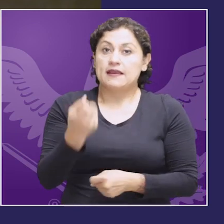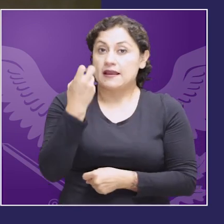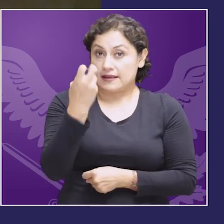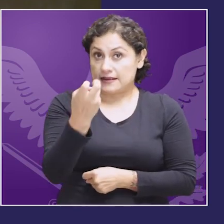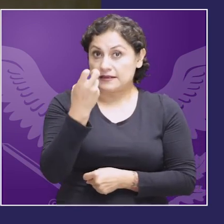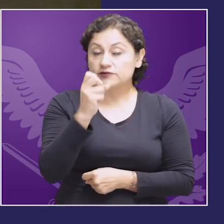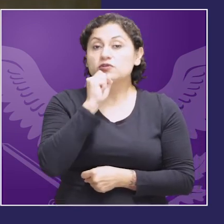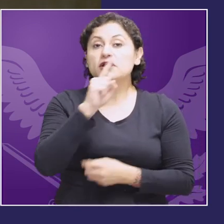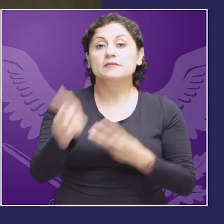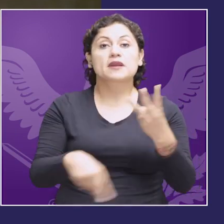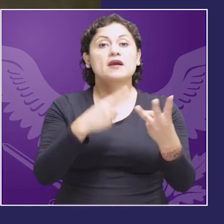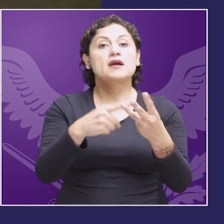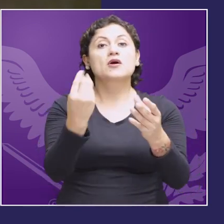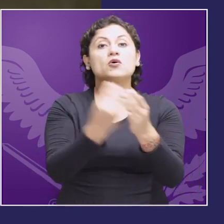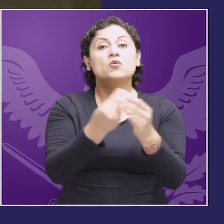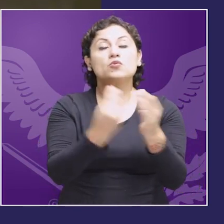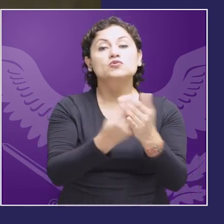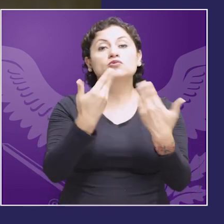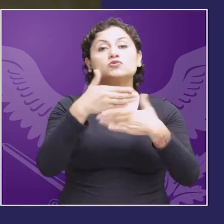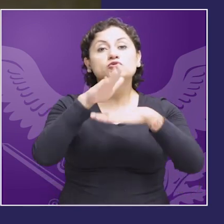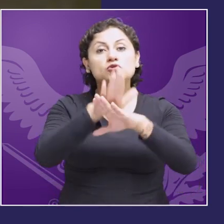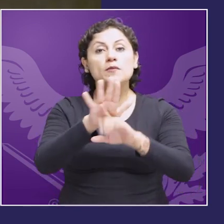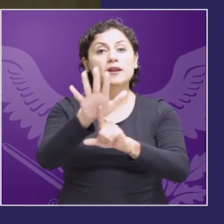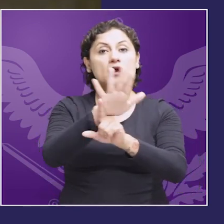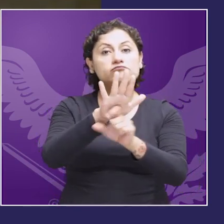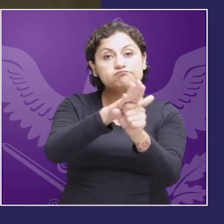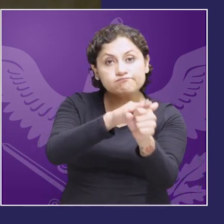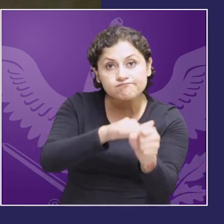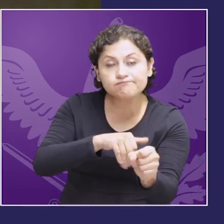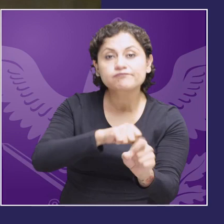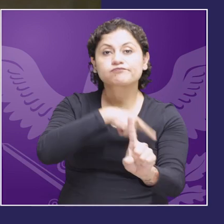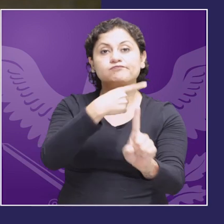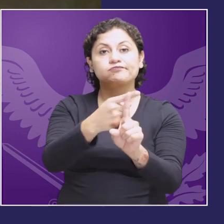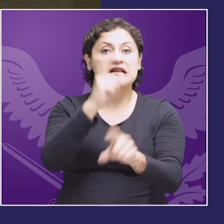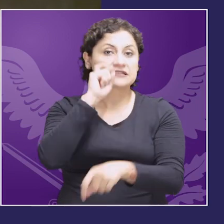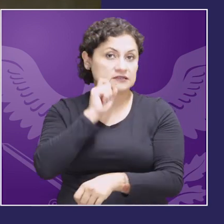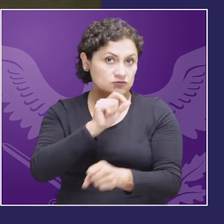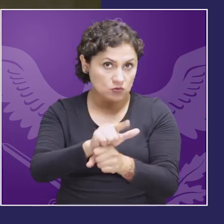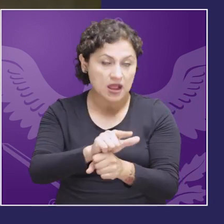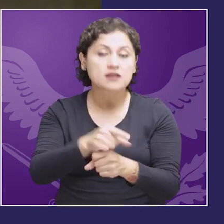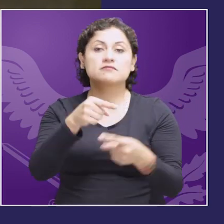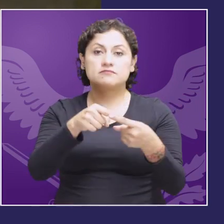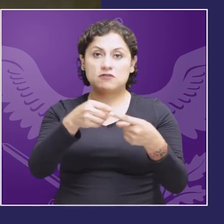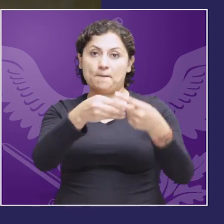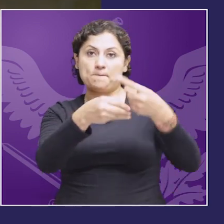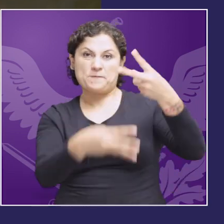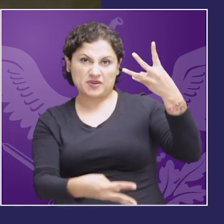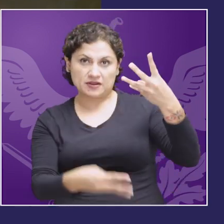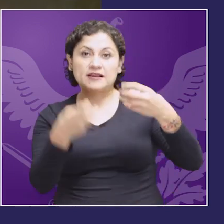qué estamos hablando. También una capacitación en materia de acoso y hostigamiento sexual. Todo